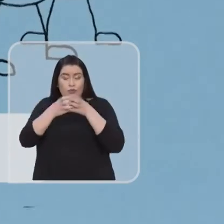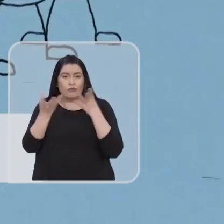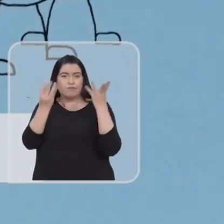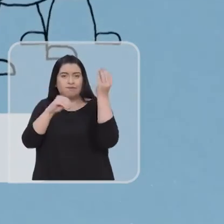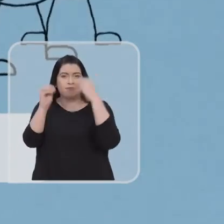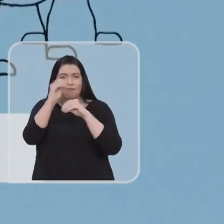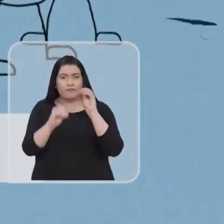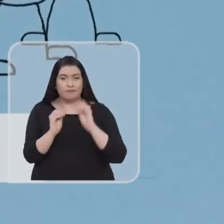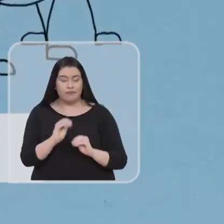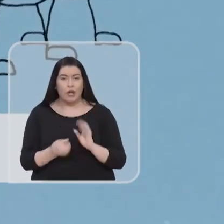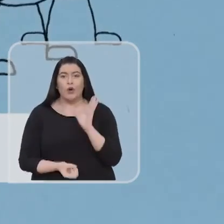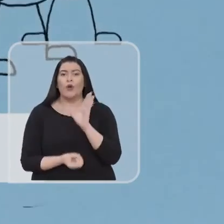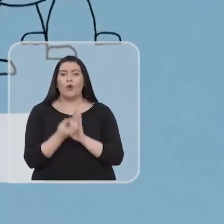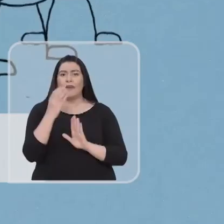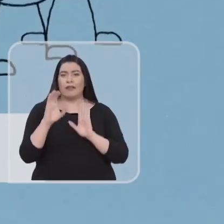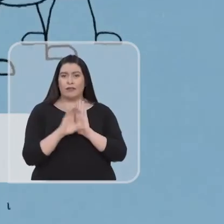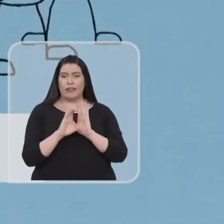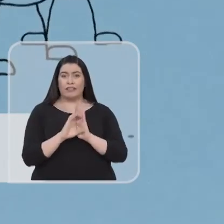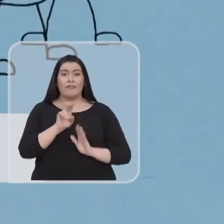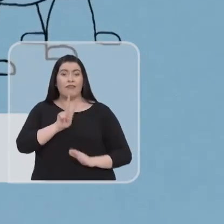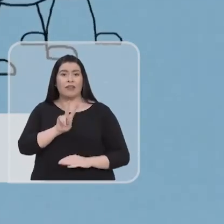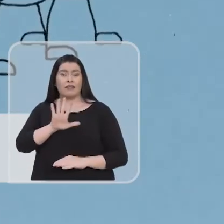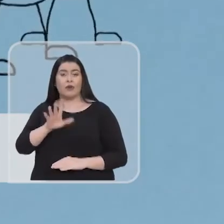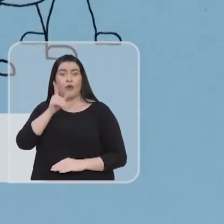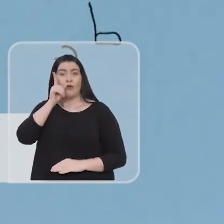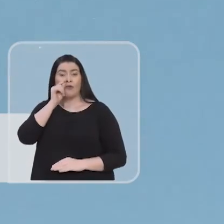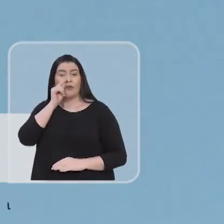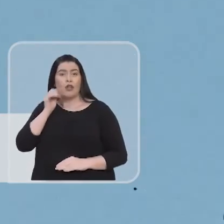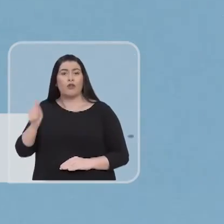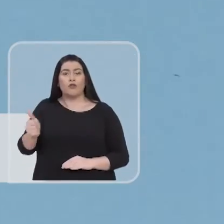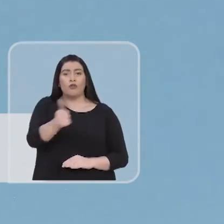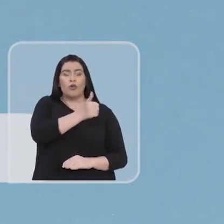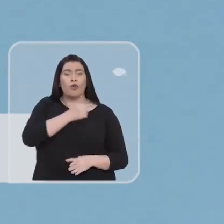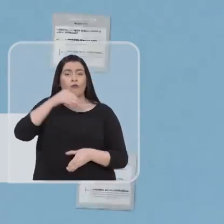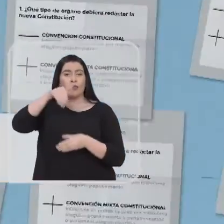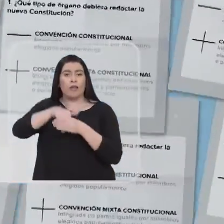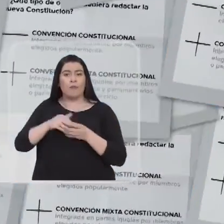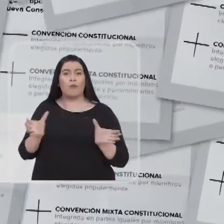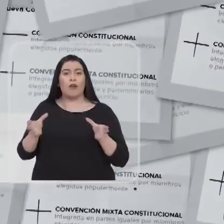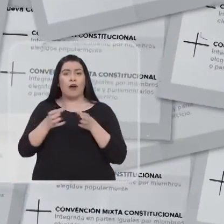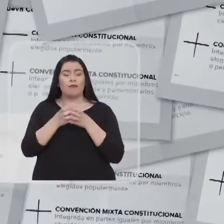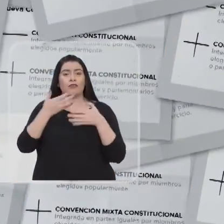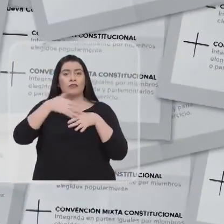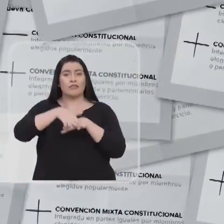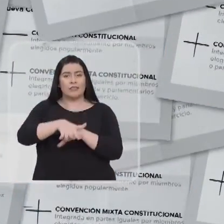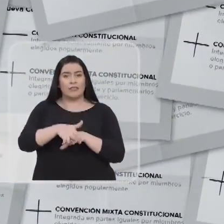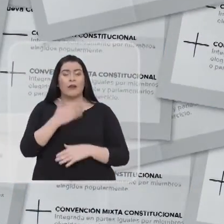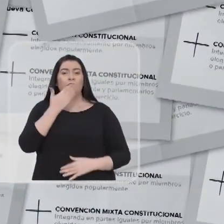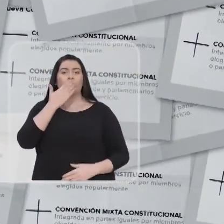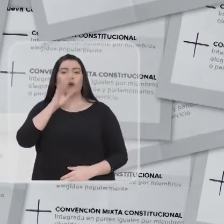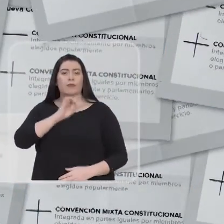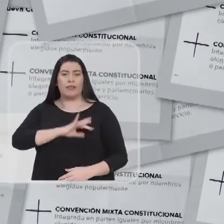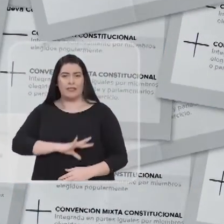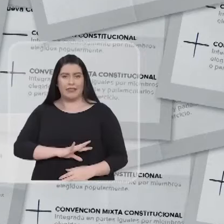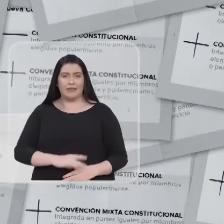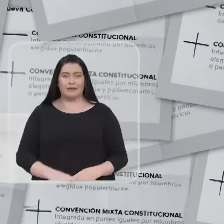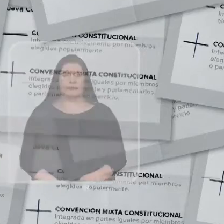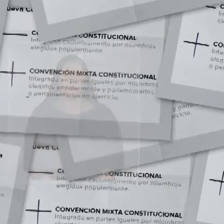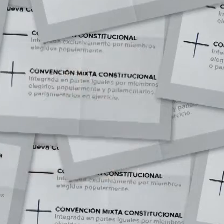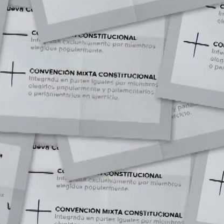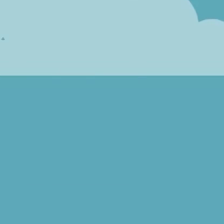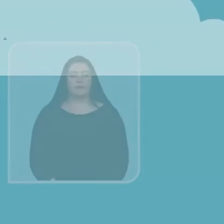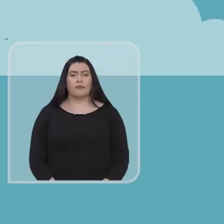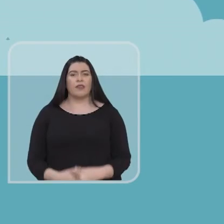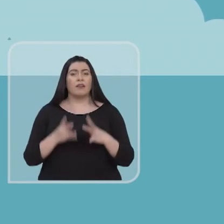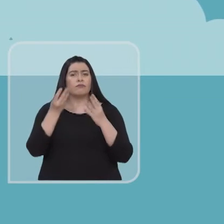juntos redacten la nueva constitución. Este 25 de octubre, todos votamos por la Convención Mixta. Lo mejor